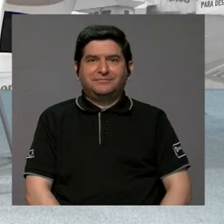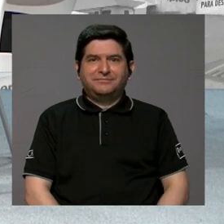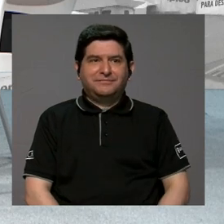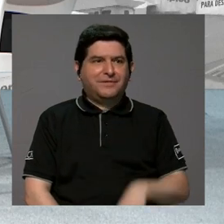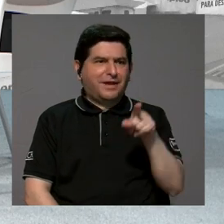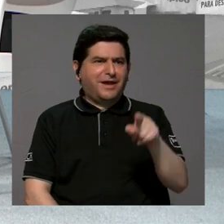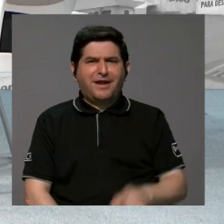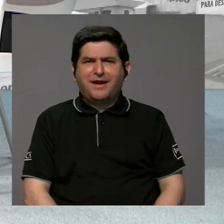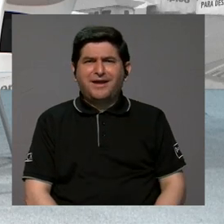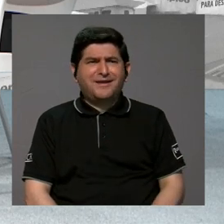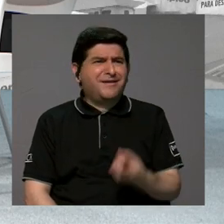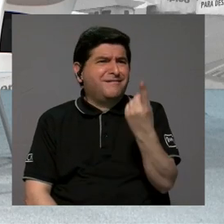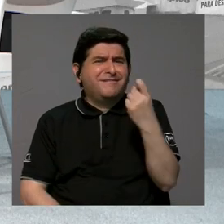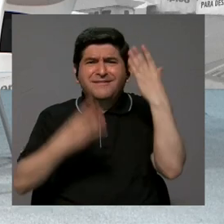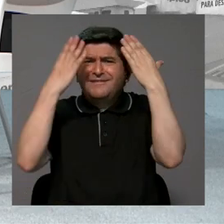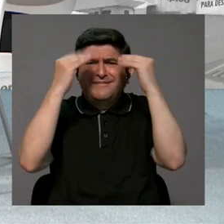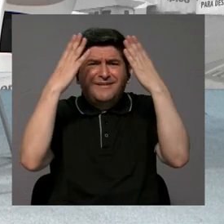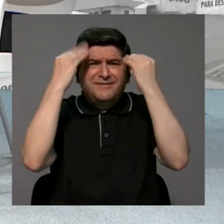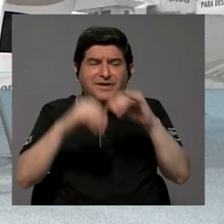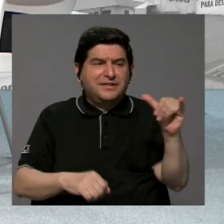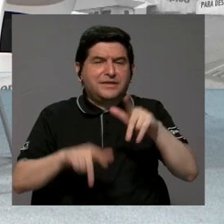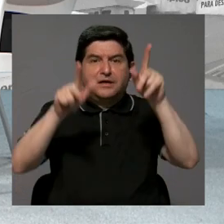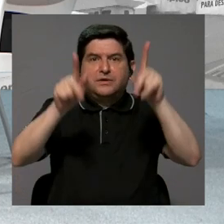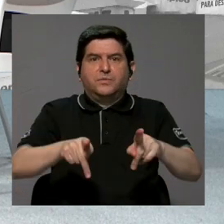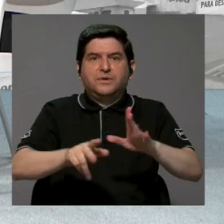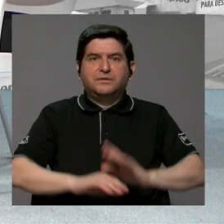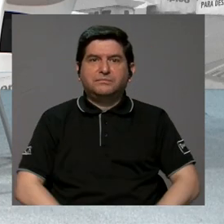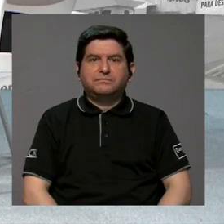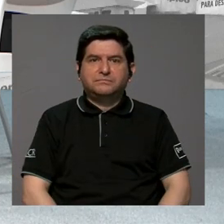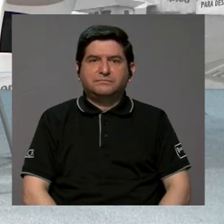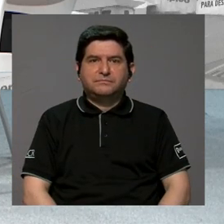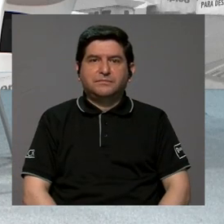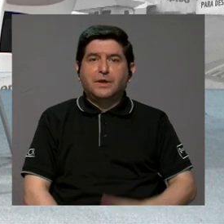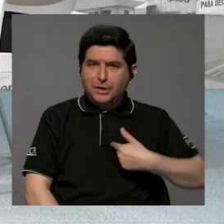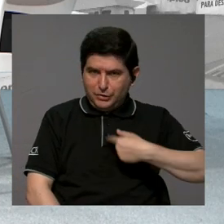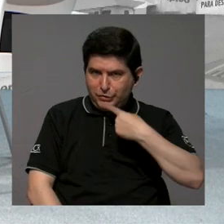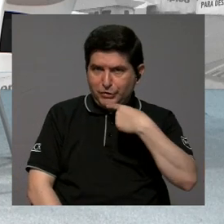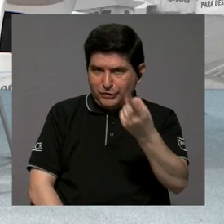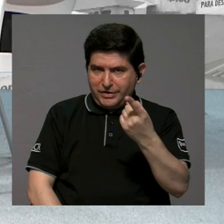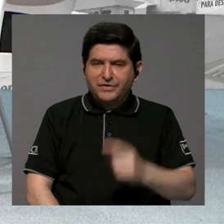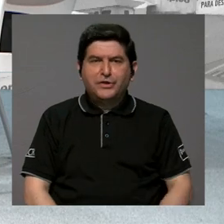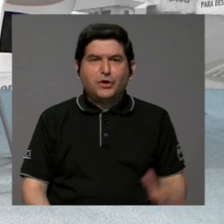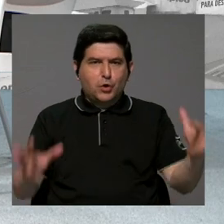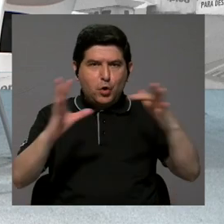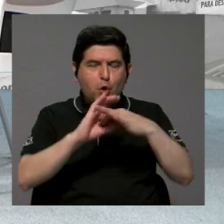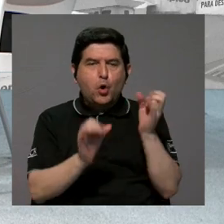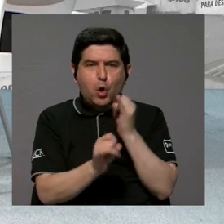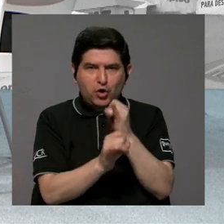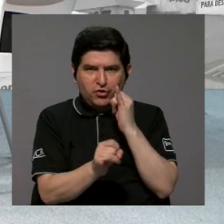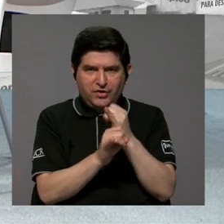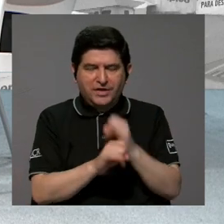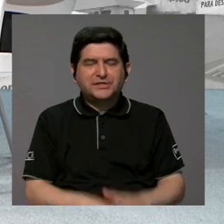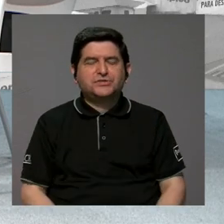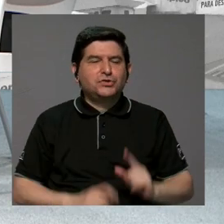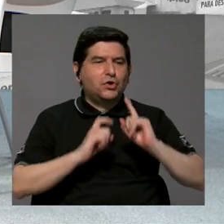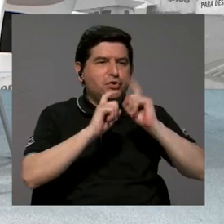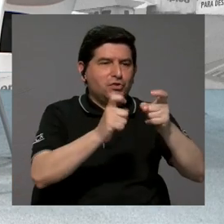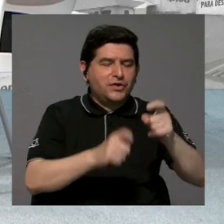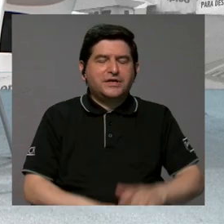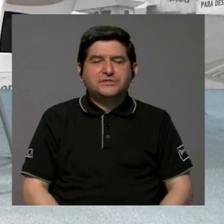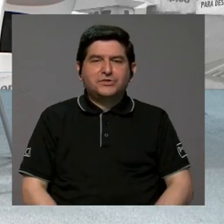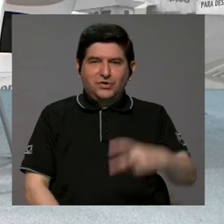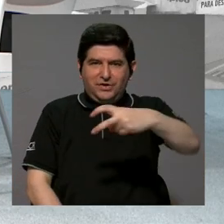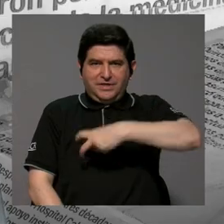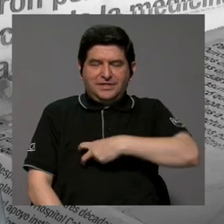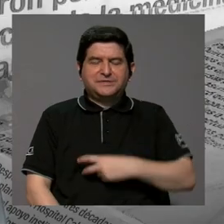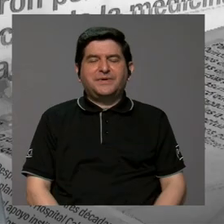Está ayunada información, igual que los pacientes. Incluso le puedo decir que la Coordinación Institucional de Donación y Trasplante de la